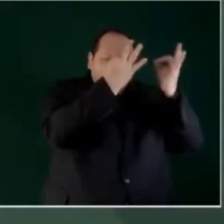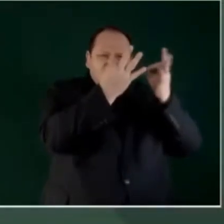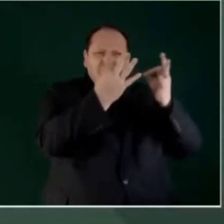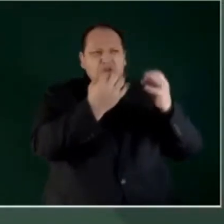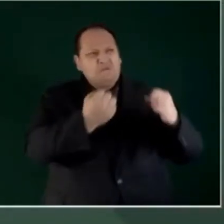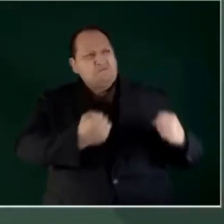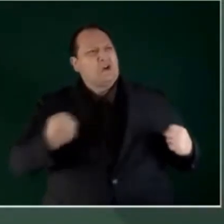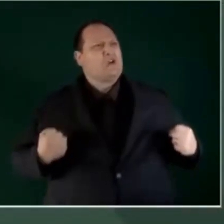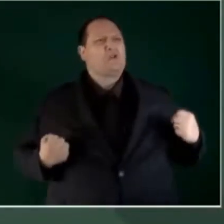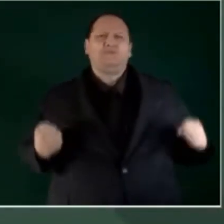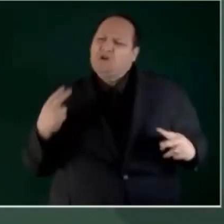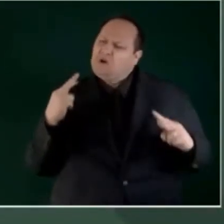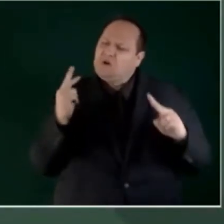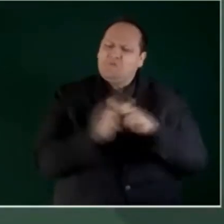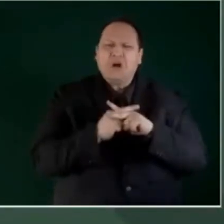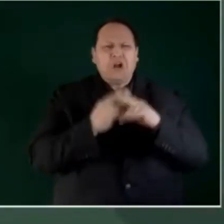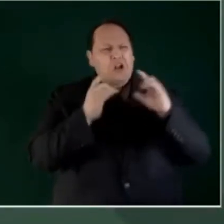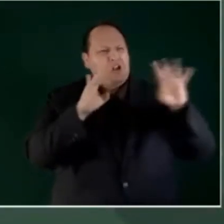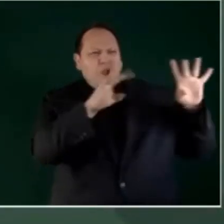violentos.